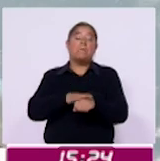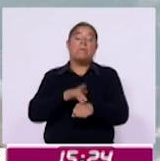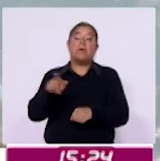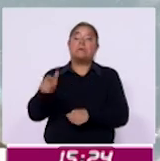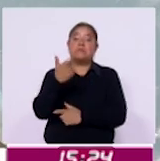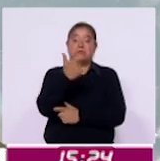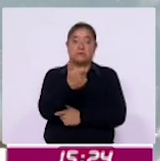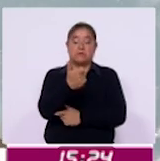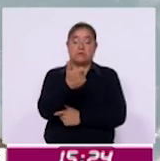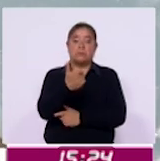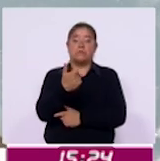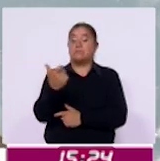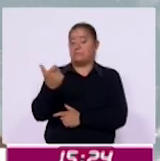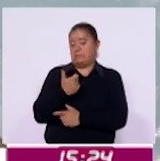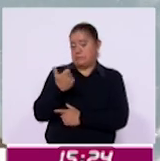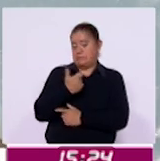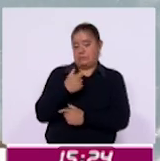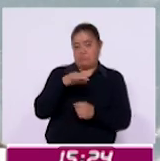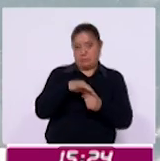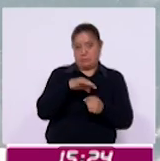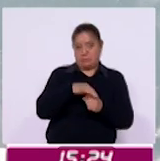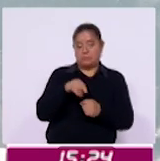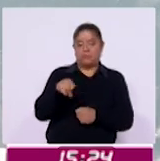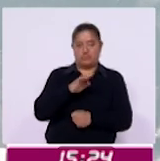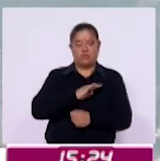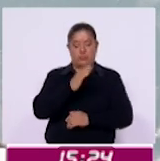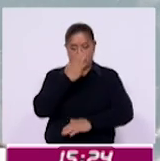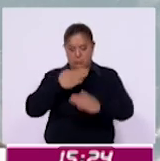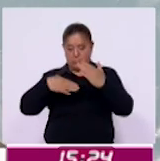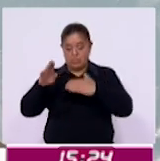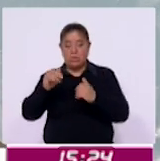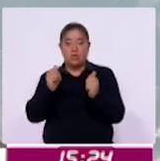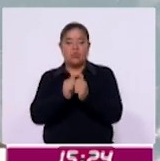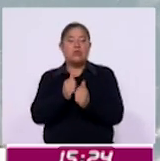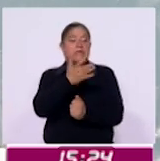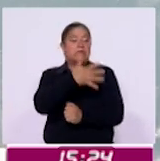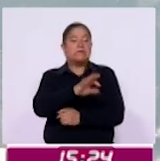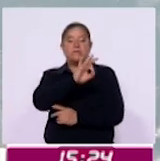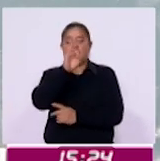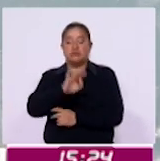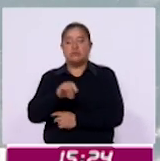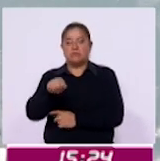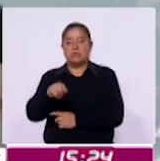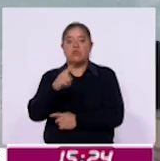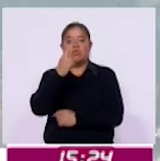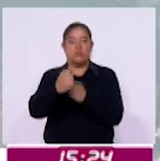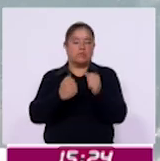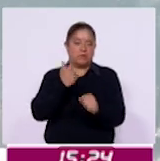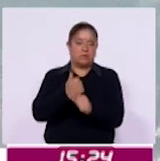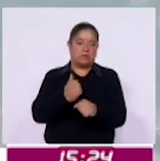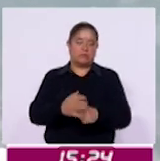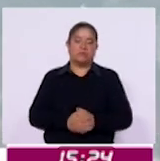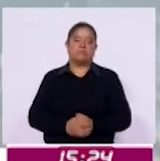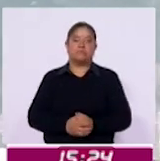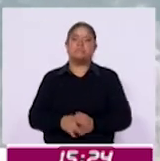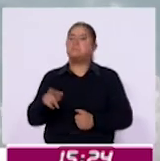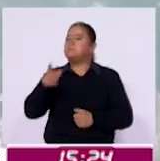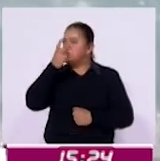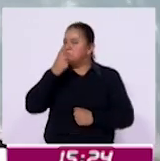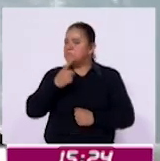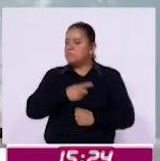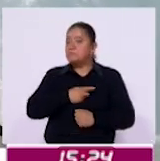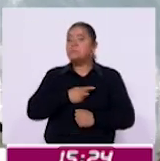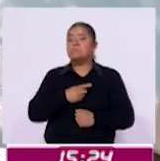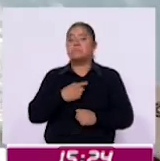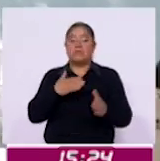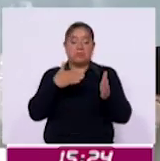están destinando para el ahorro pues tenga productividad a través de un 10% de rendimiento anual. Nos comentaba que no va a